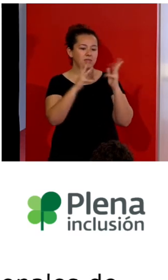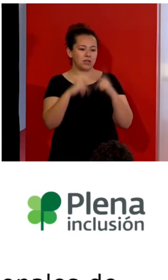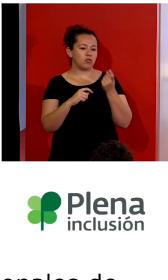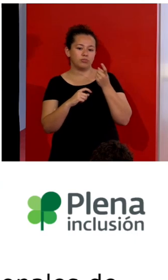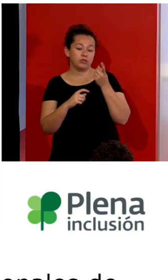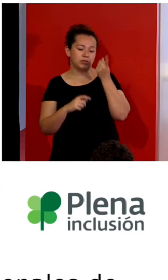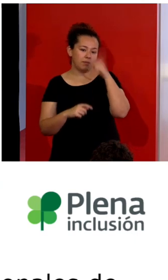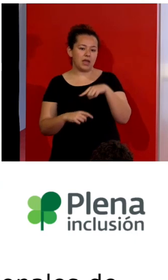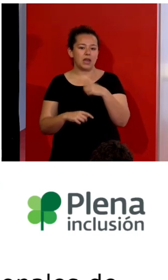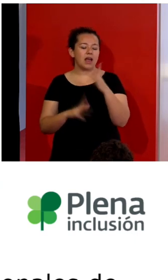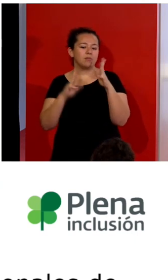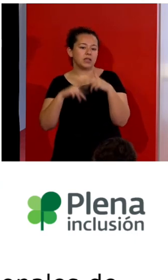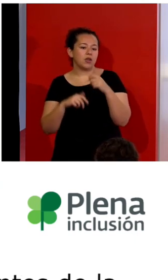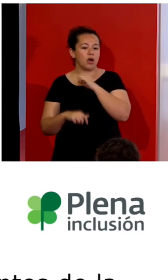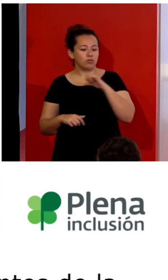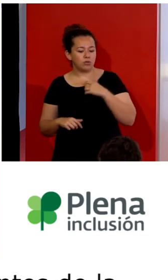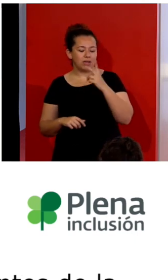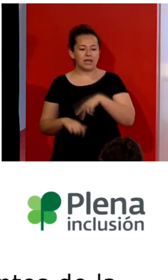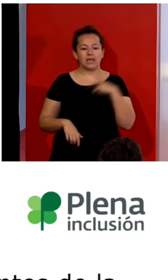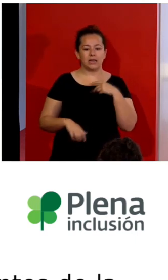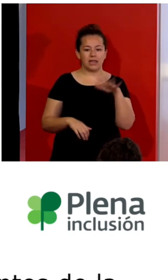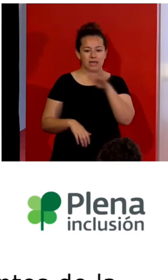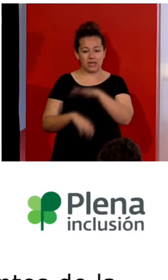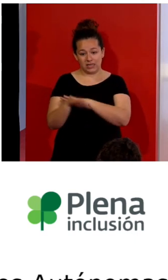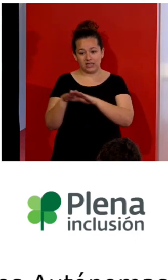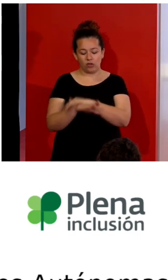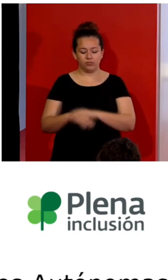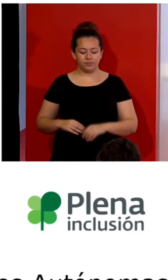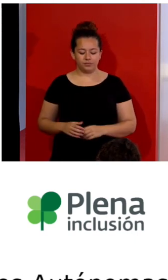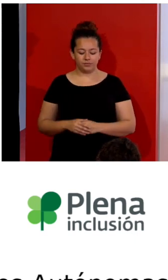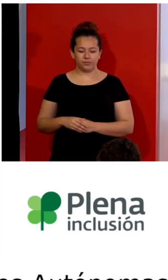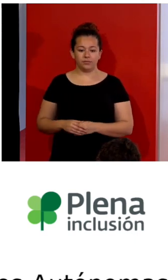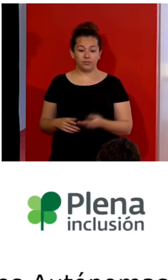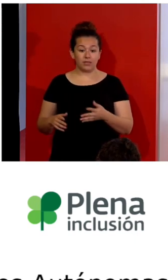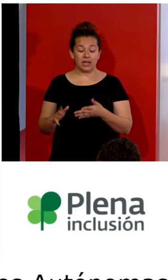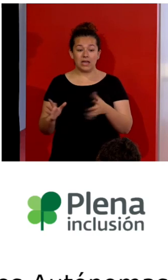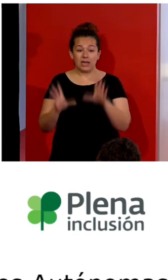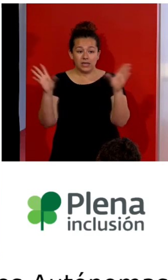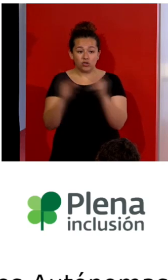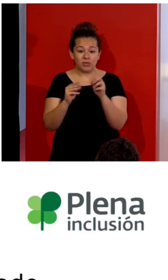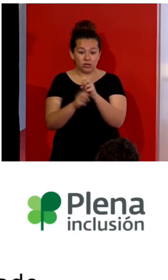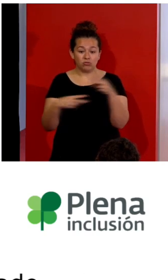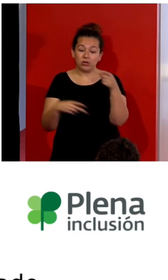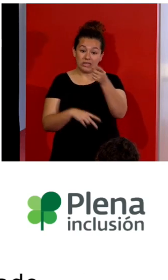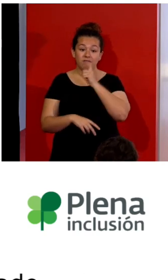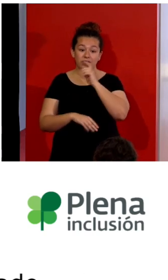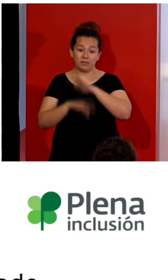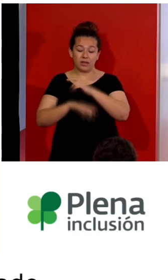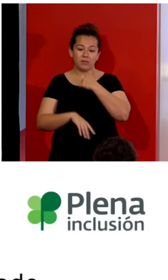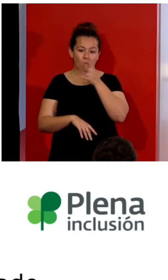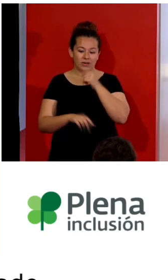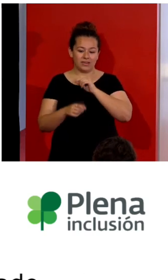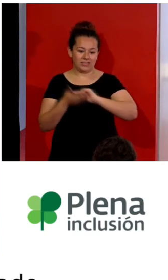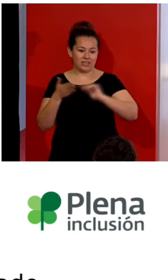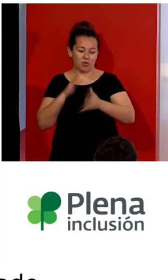como administración general del Estado. Resumen de los resultados, y aquí viene lo difícil para mí, porque esto lo he escrito más rápido